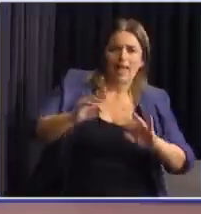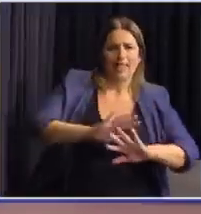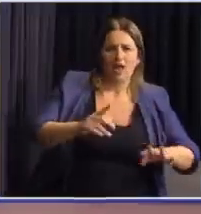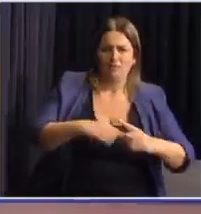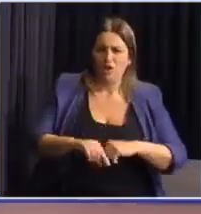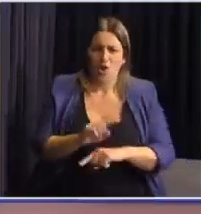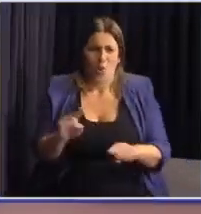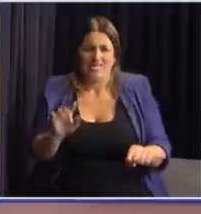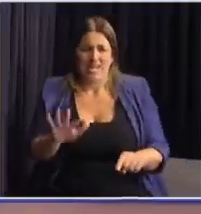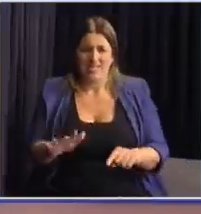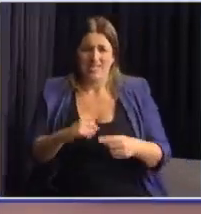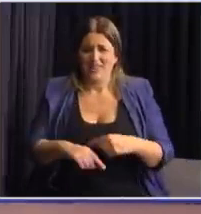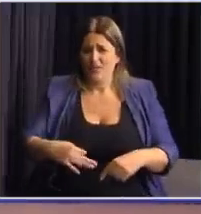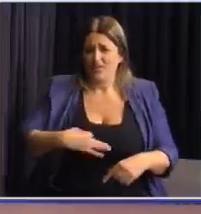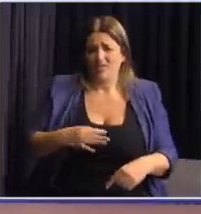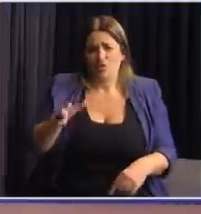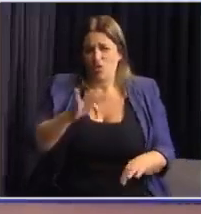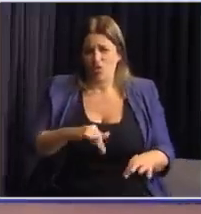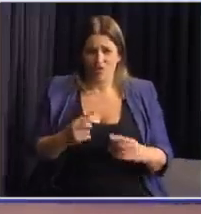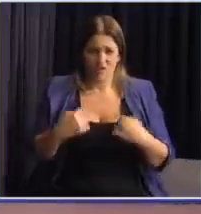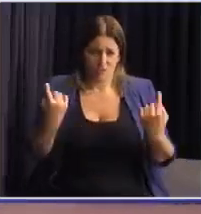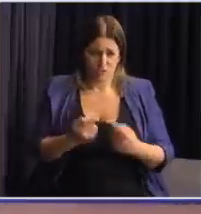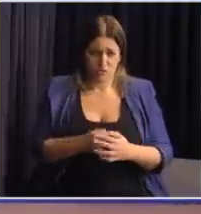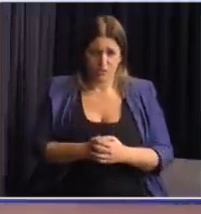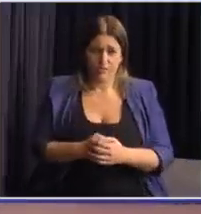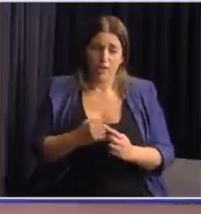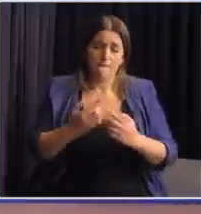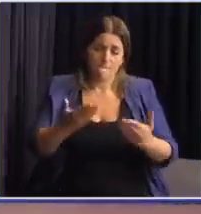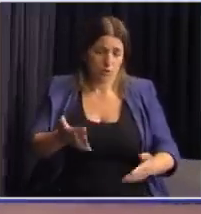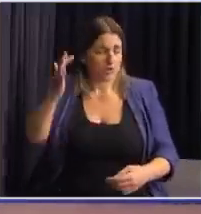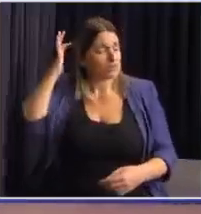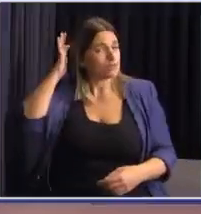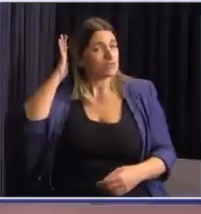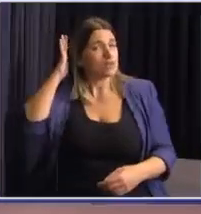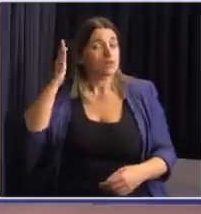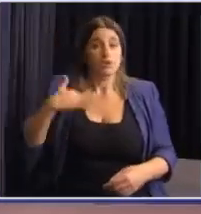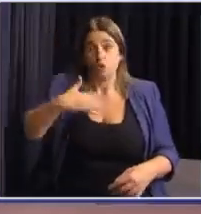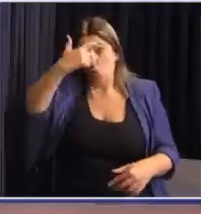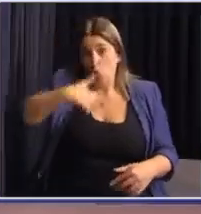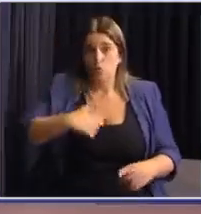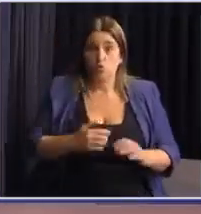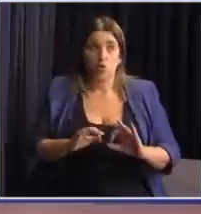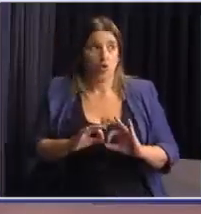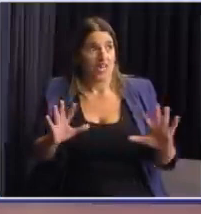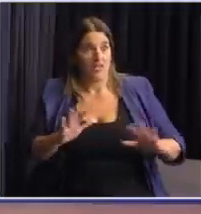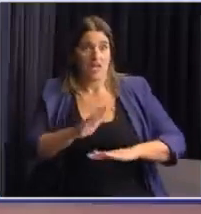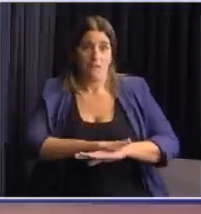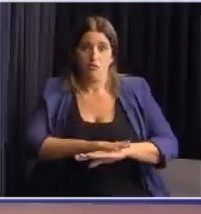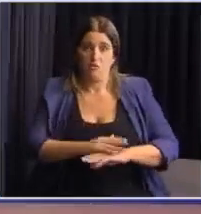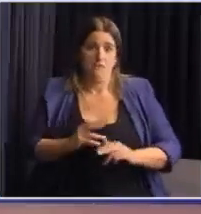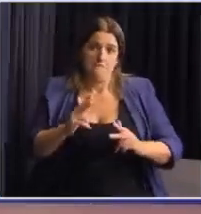algo vigente en la vida diaria de todos nosotros. Y por eso apelamos. Yo soy el que menos habla de libertad responsable últimamente. Lo que pasa es que a